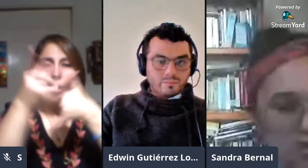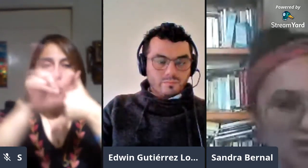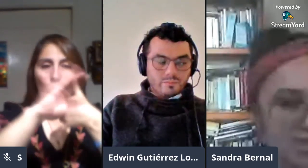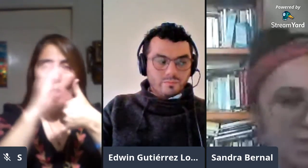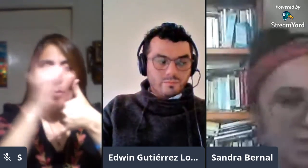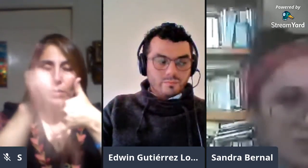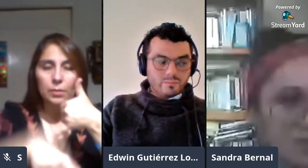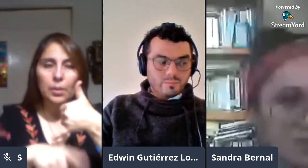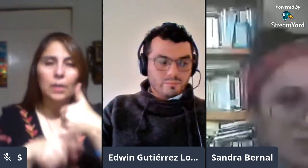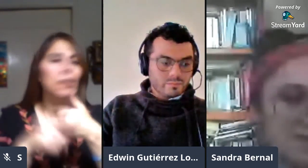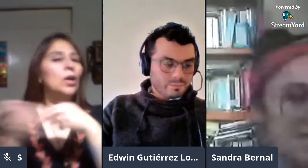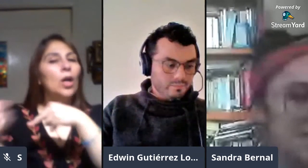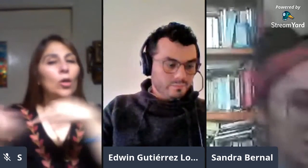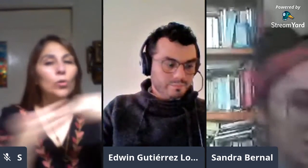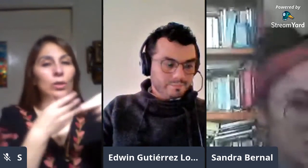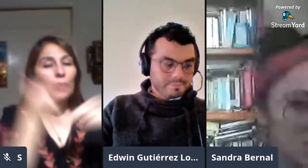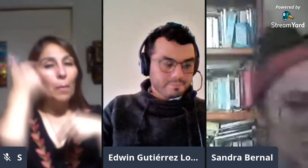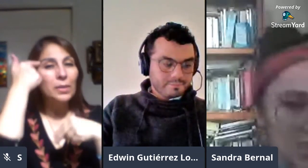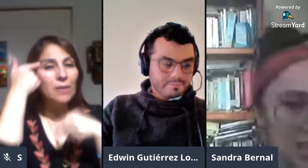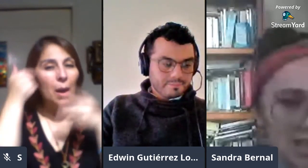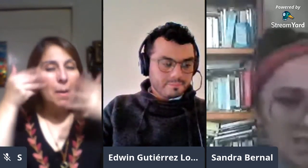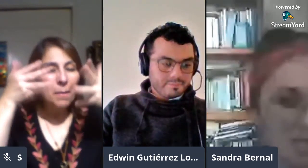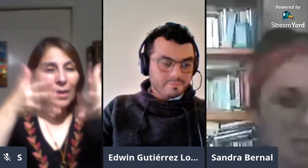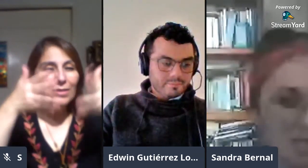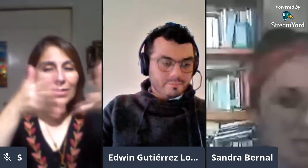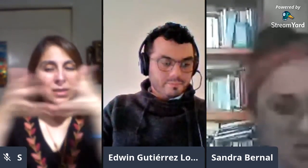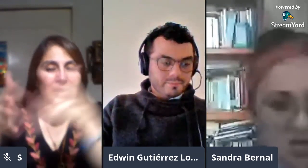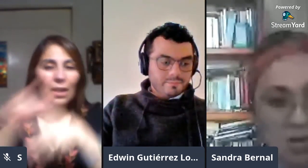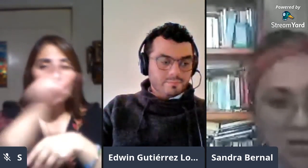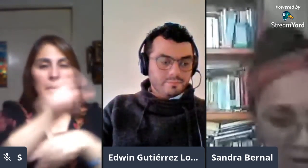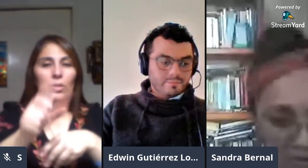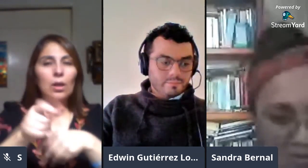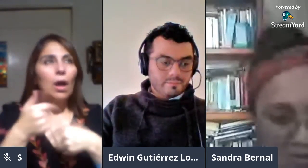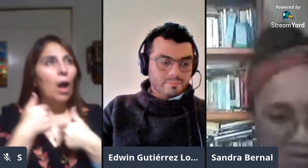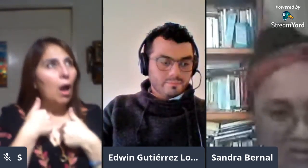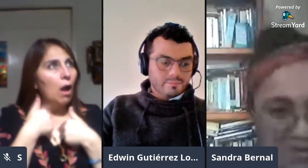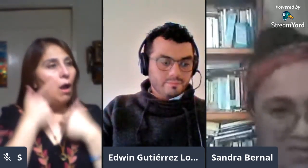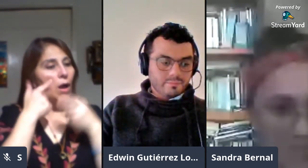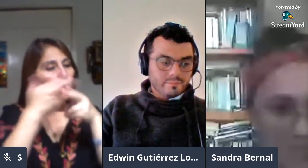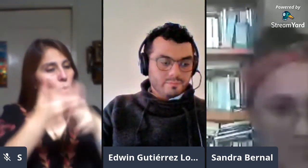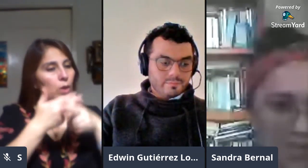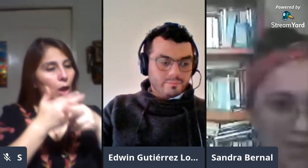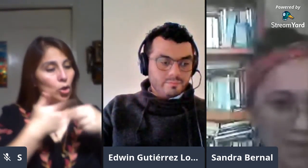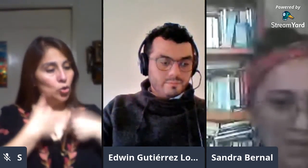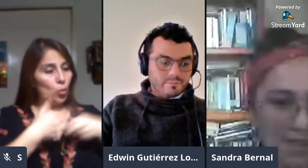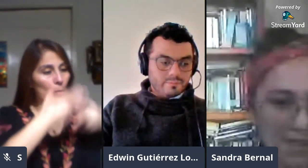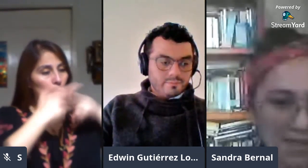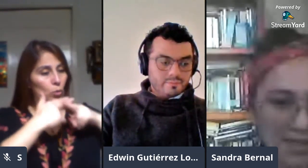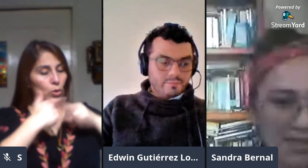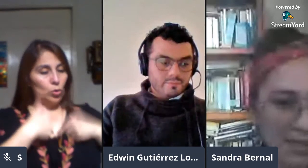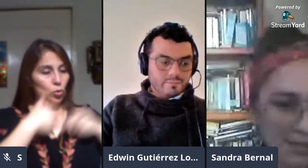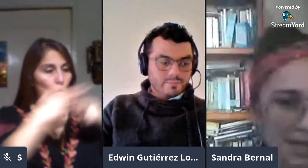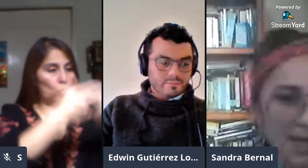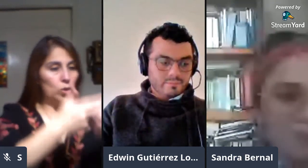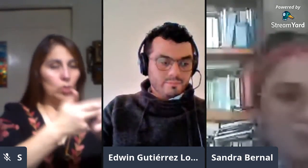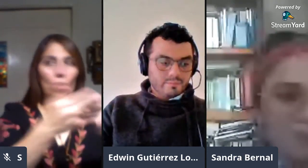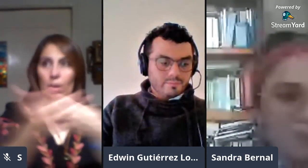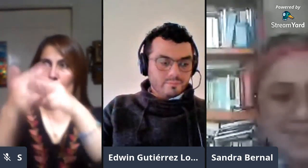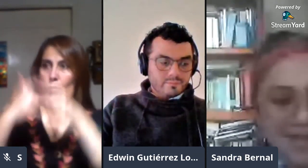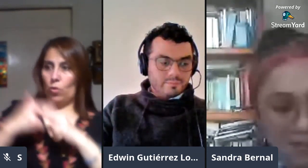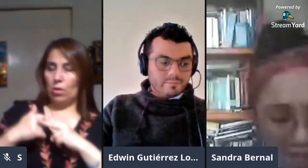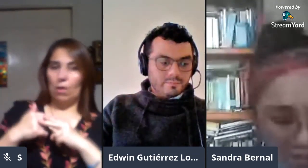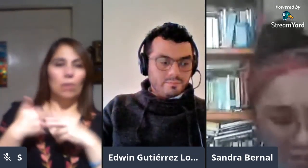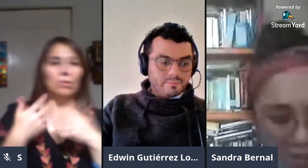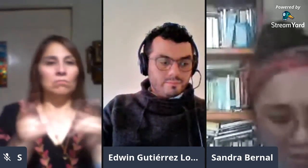no es una educación que esté pensada para enseñarnos a ser cuidadosos, a cuidarnos nosotras mismas y a